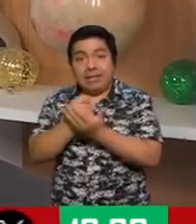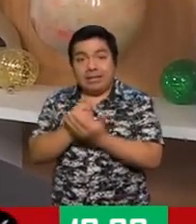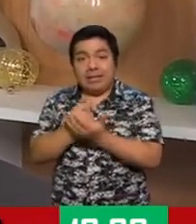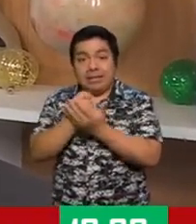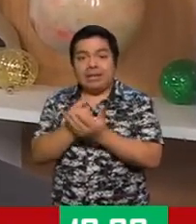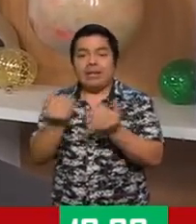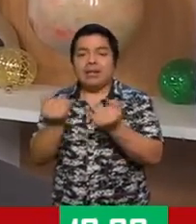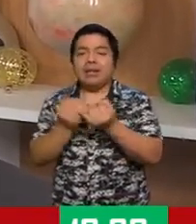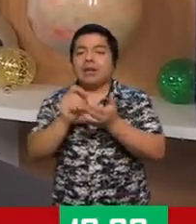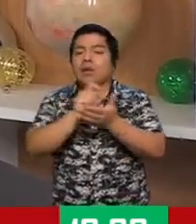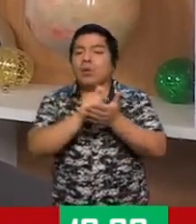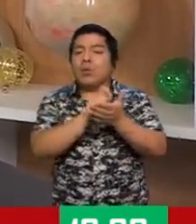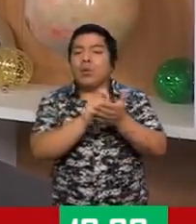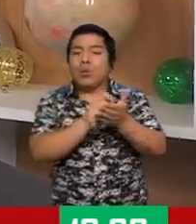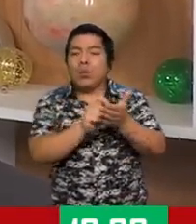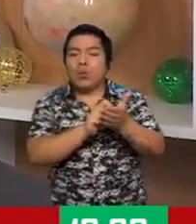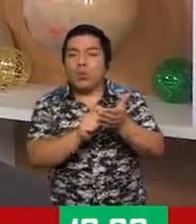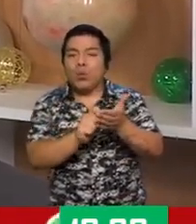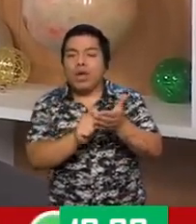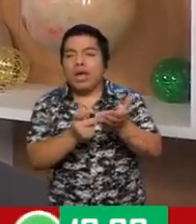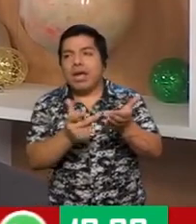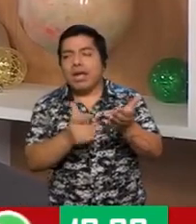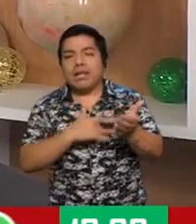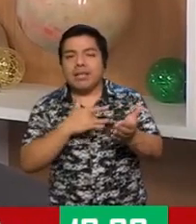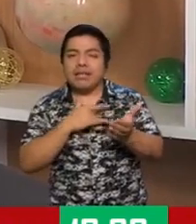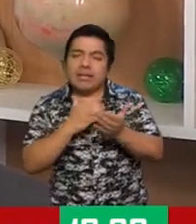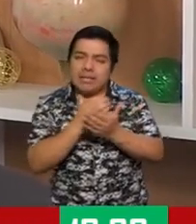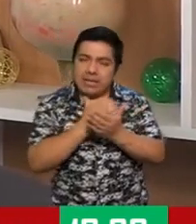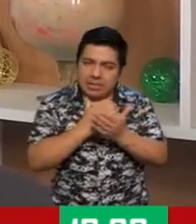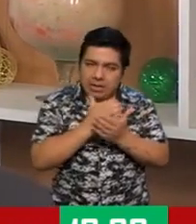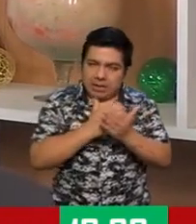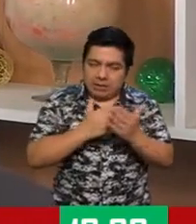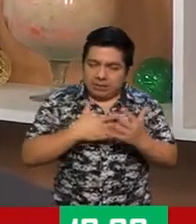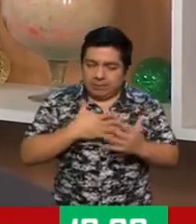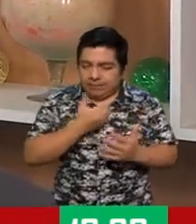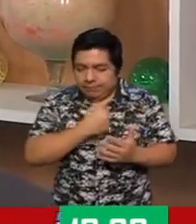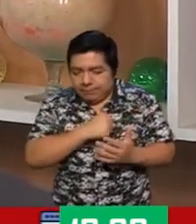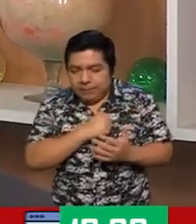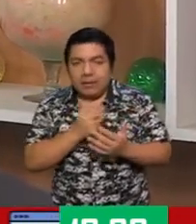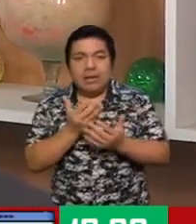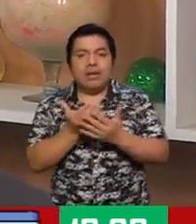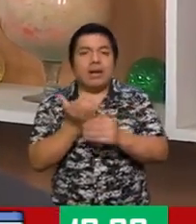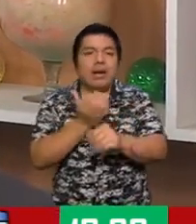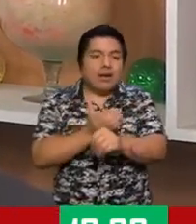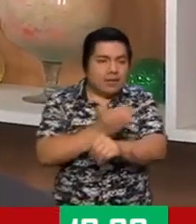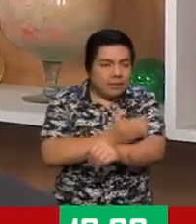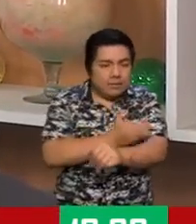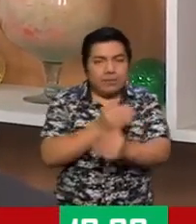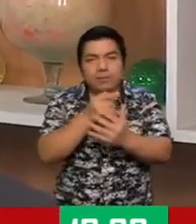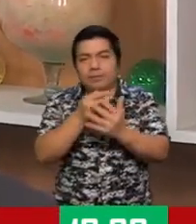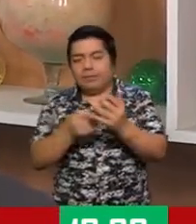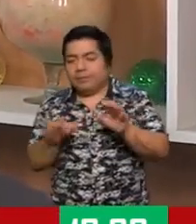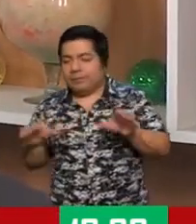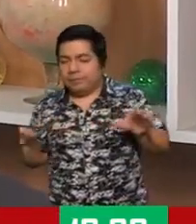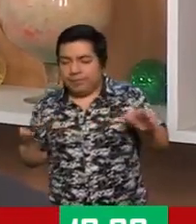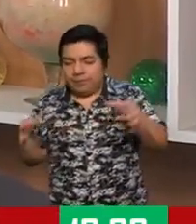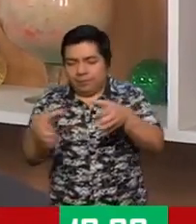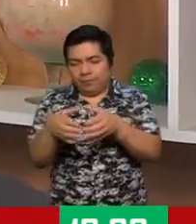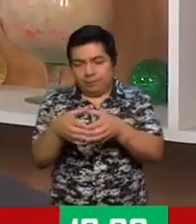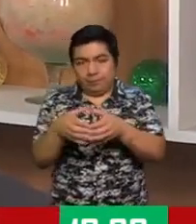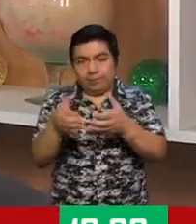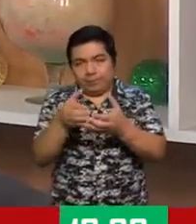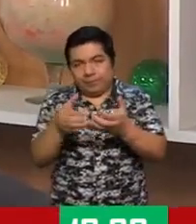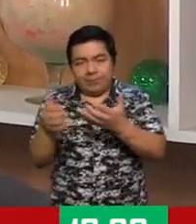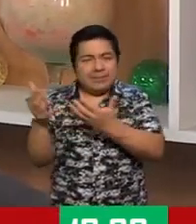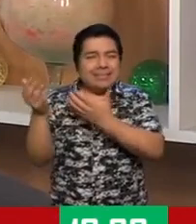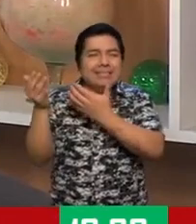parte de la escritura tuviera mucho de... Sanar. Bueno, pues de sanación, de acompañamiento, claro, de lo comunitario, esta cosa de, pues el